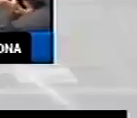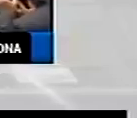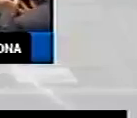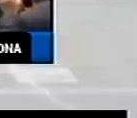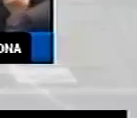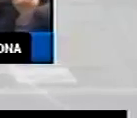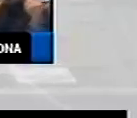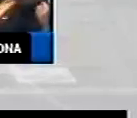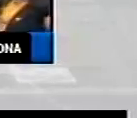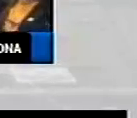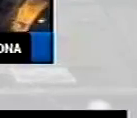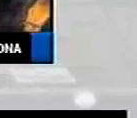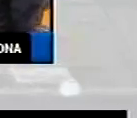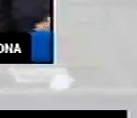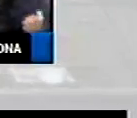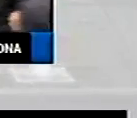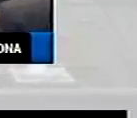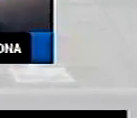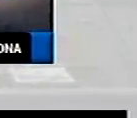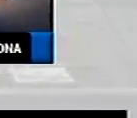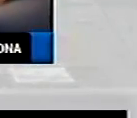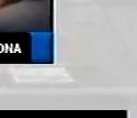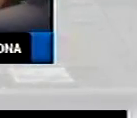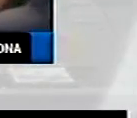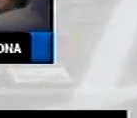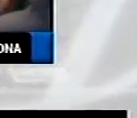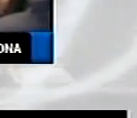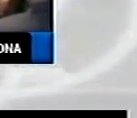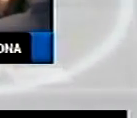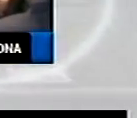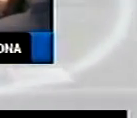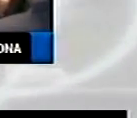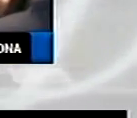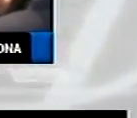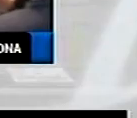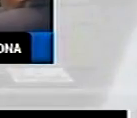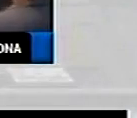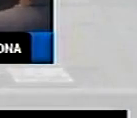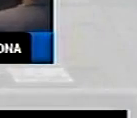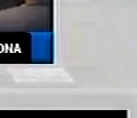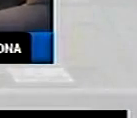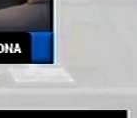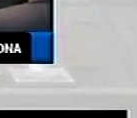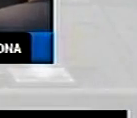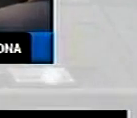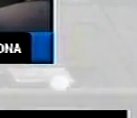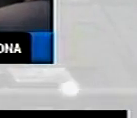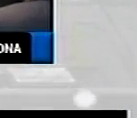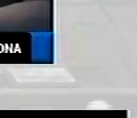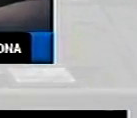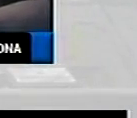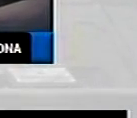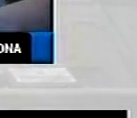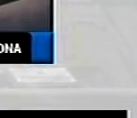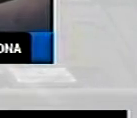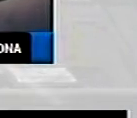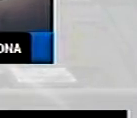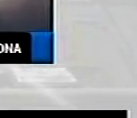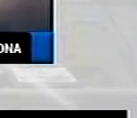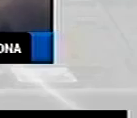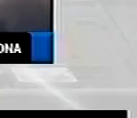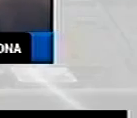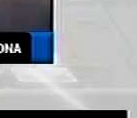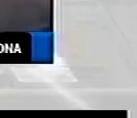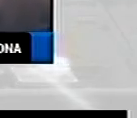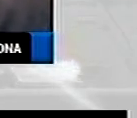A la sala Marielena Moyano, en donde se viene desarrollando esta mesa de trabajo del